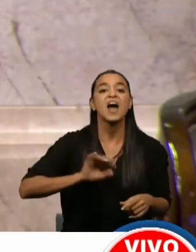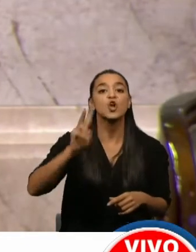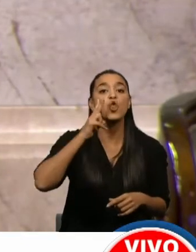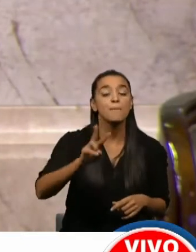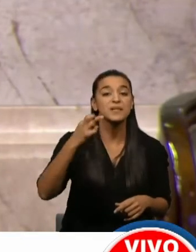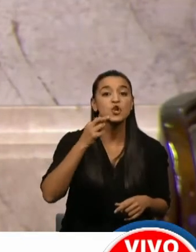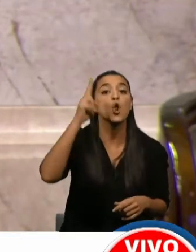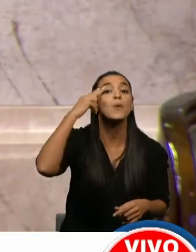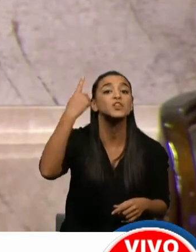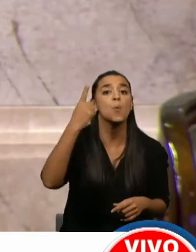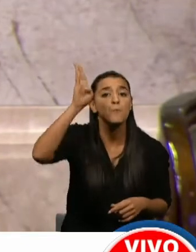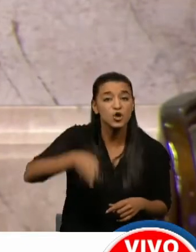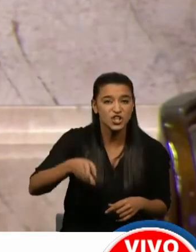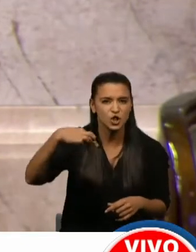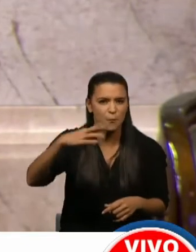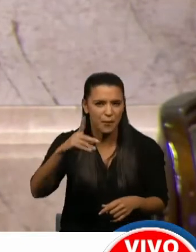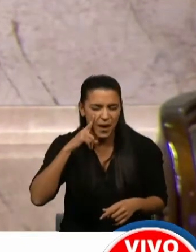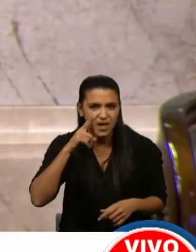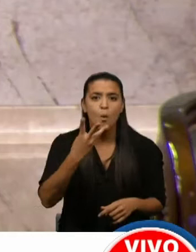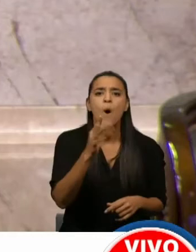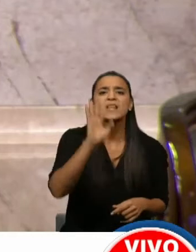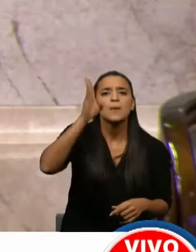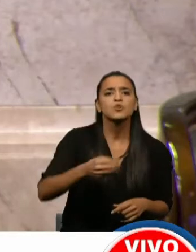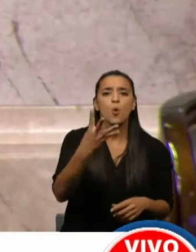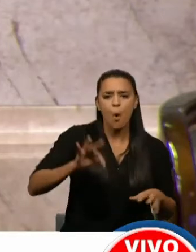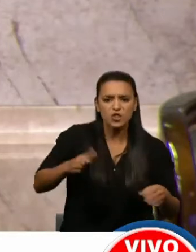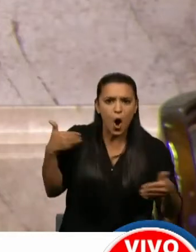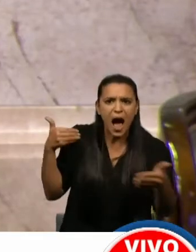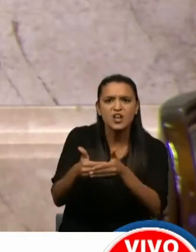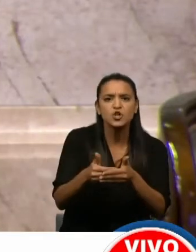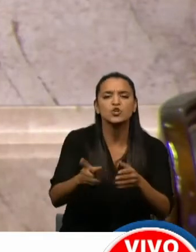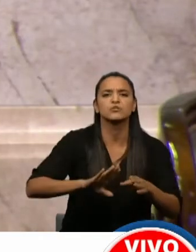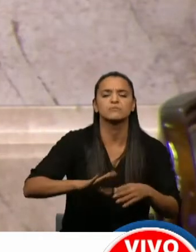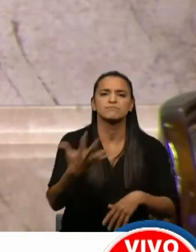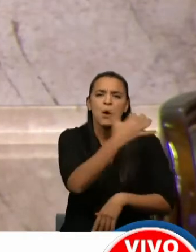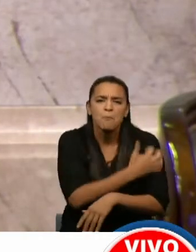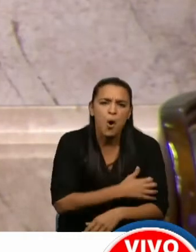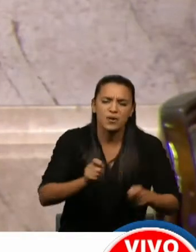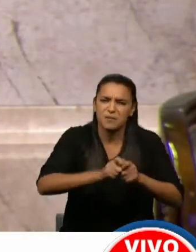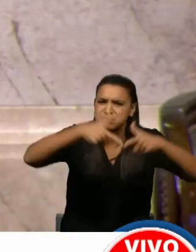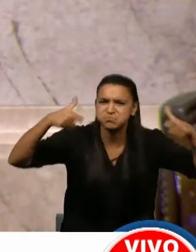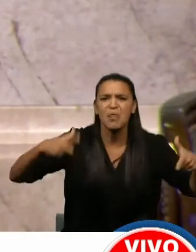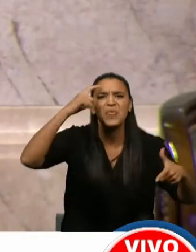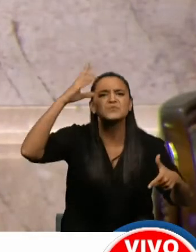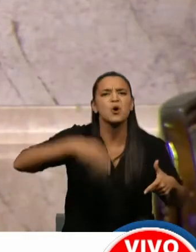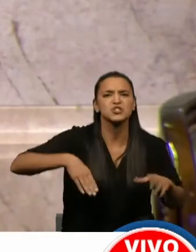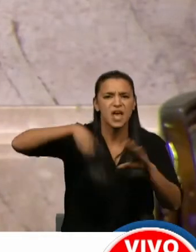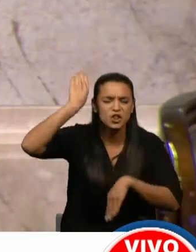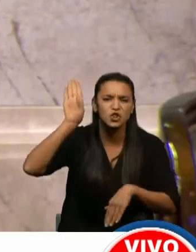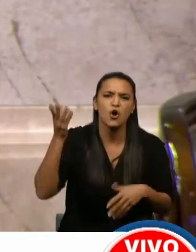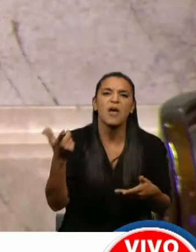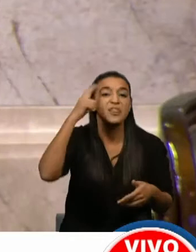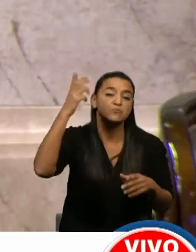2019, 91% en relación al PBI, 40% en 4 años, aumentó la indigencia, pobreza al 10% más